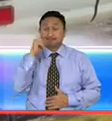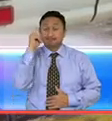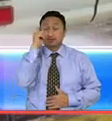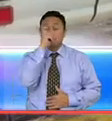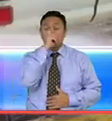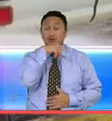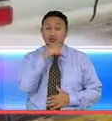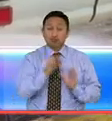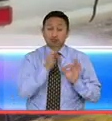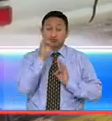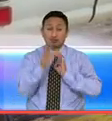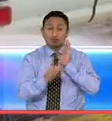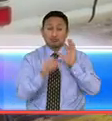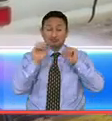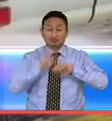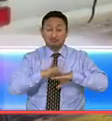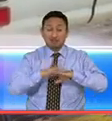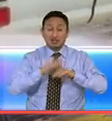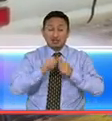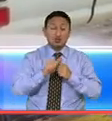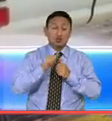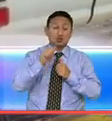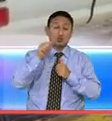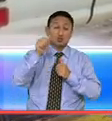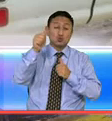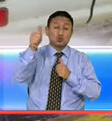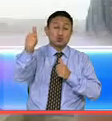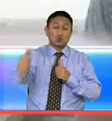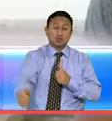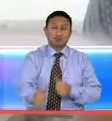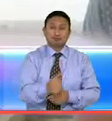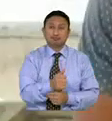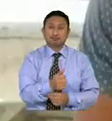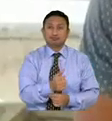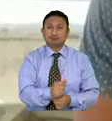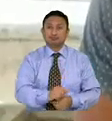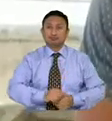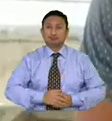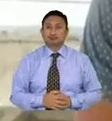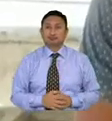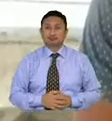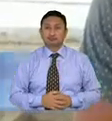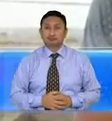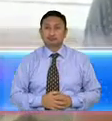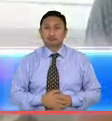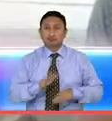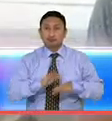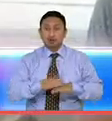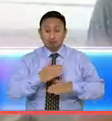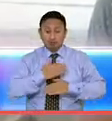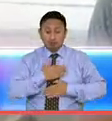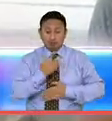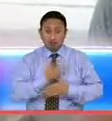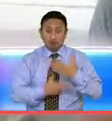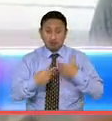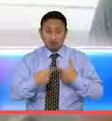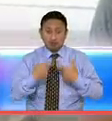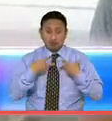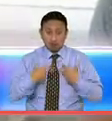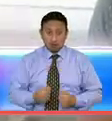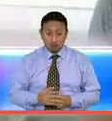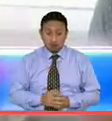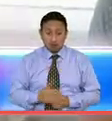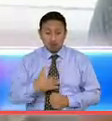el contagio por la distancia y las complicaciones propias de la región. Para la salud, por mis hijos, y yo